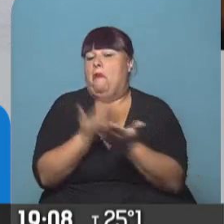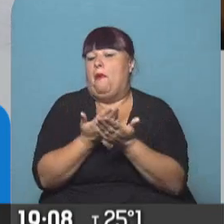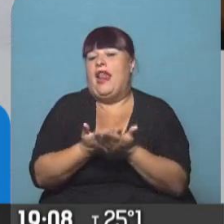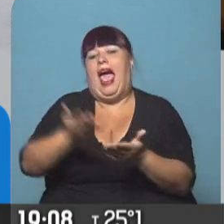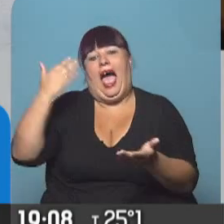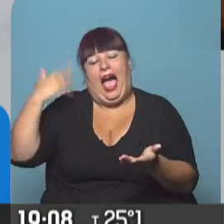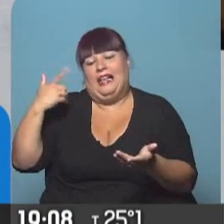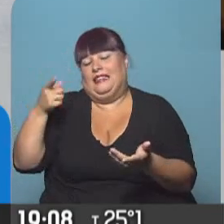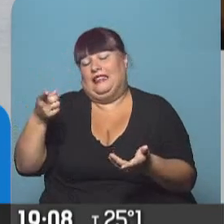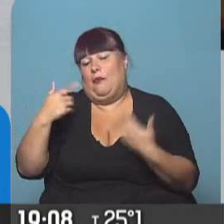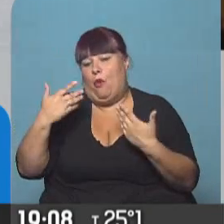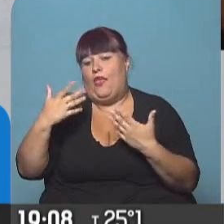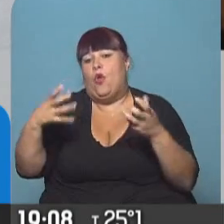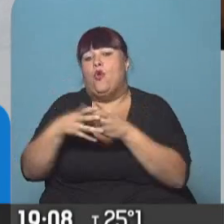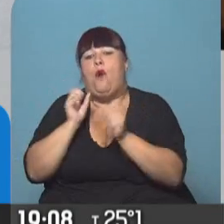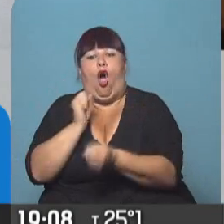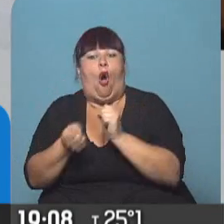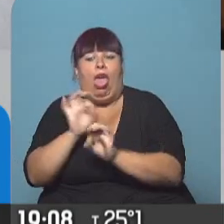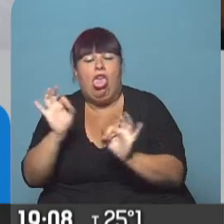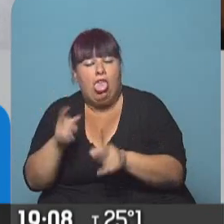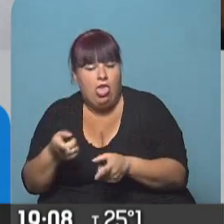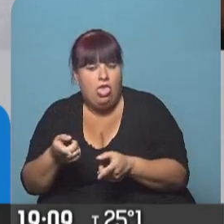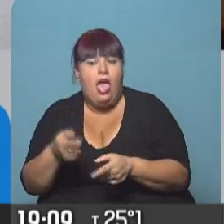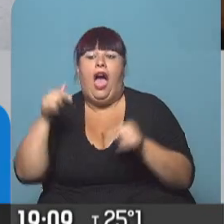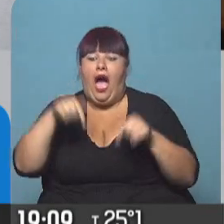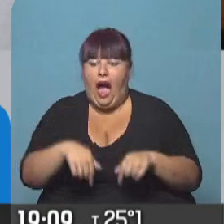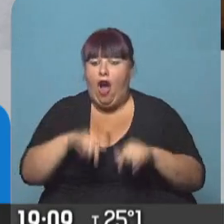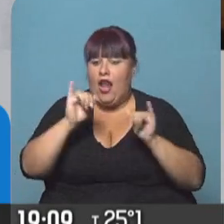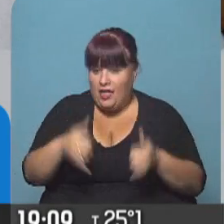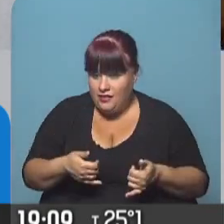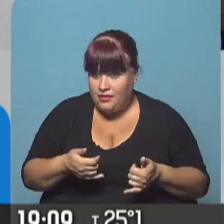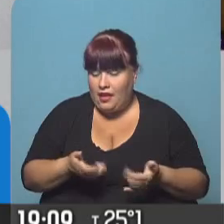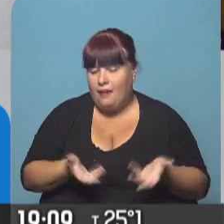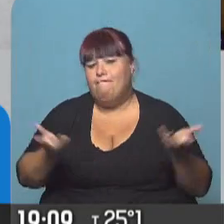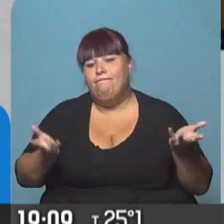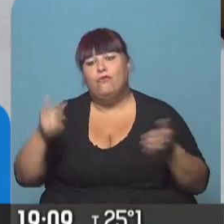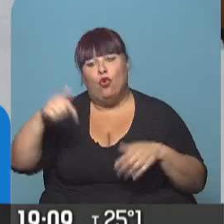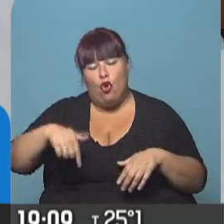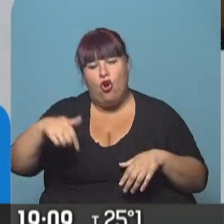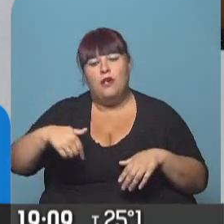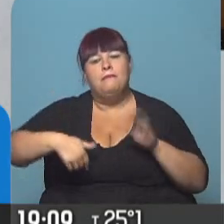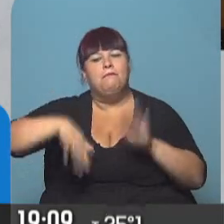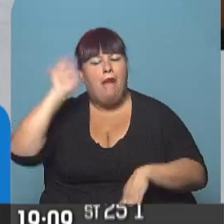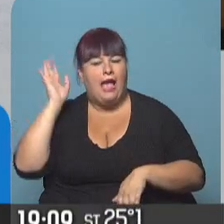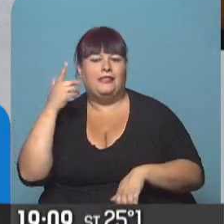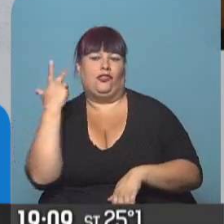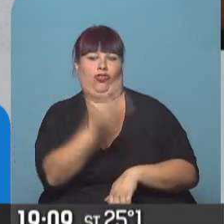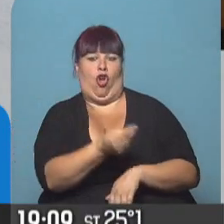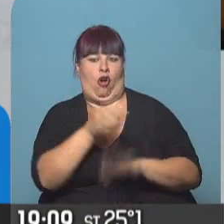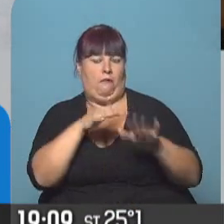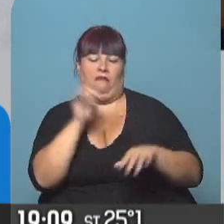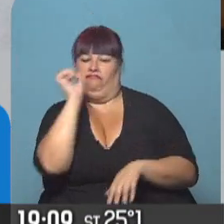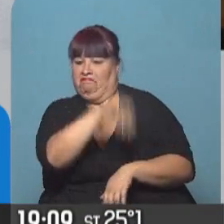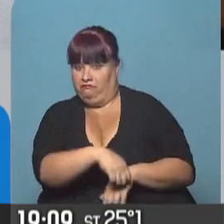otro momento el movimiento obrero, no lo hizo, lo está haciendo ahora, y hoy son muchos más los que le dicen que no, los que le